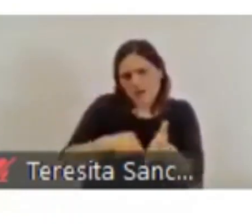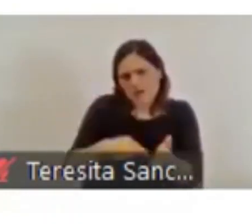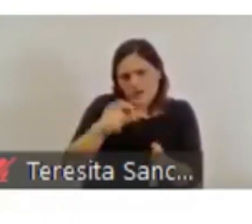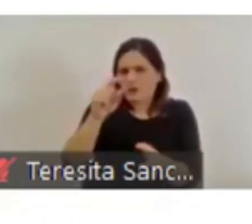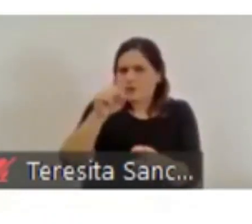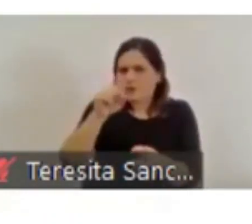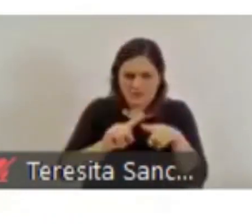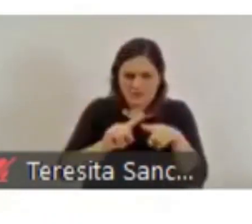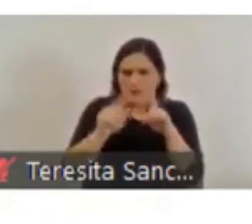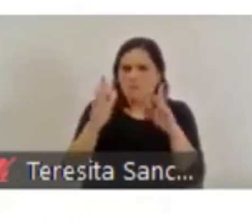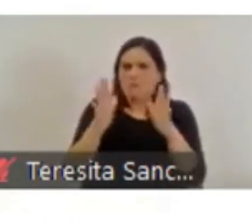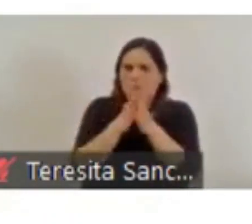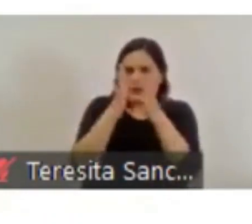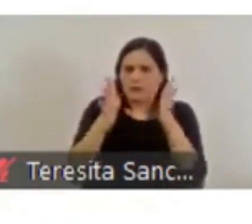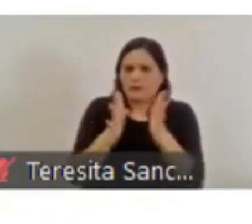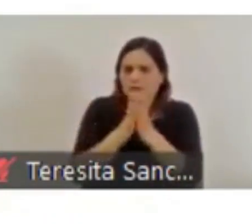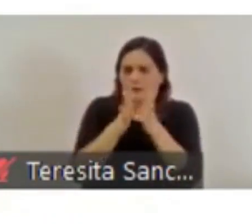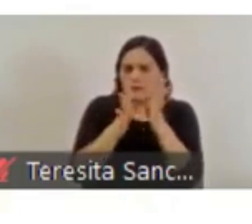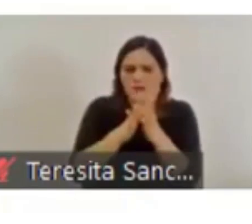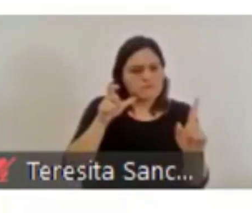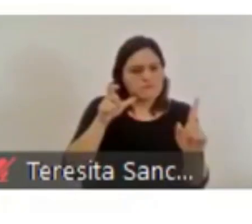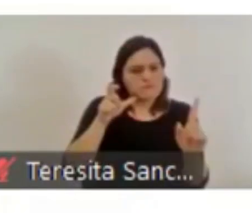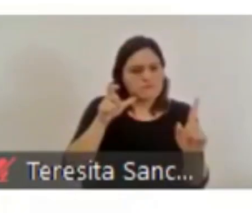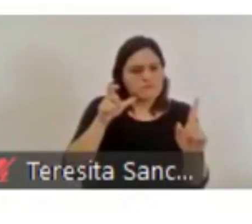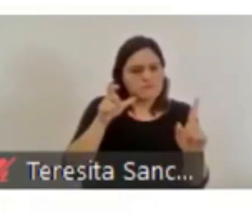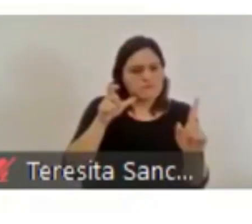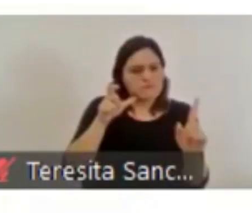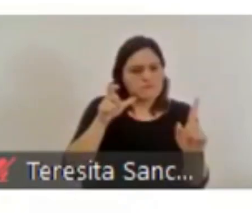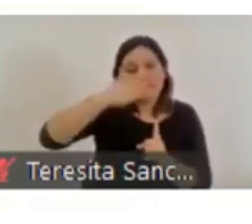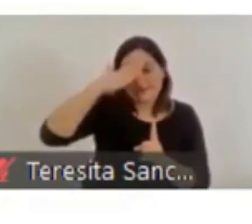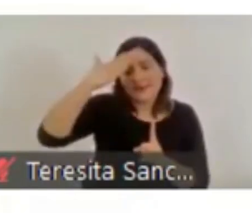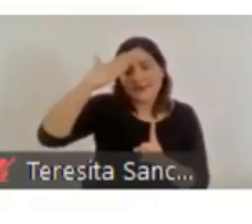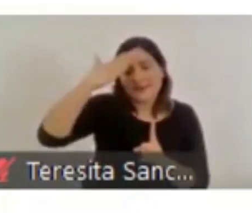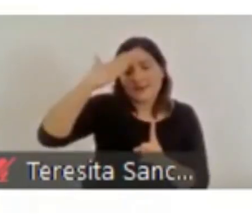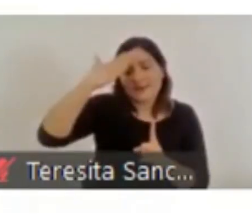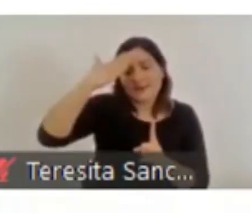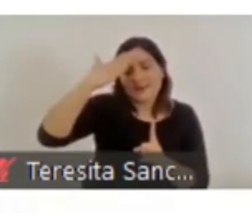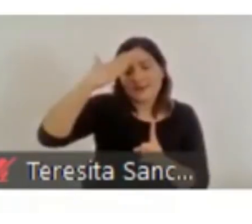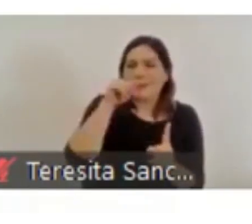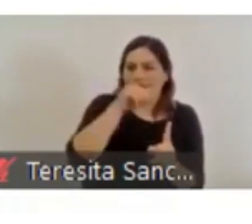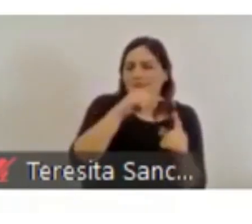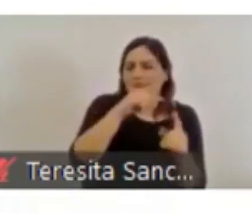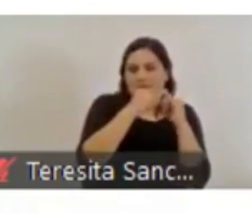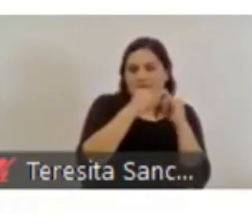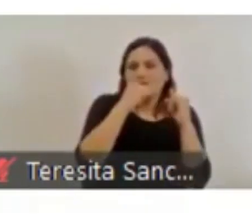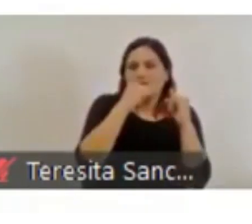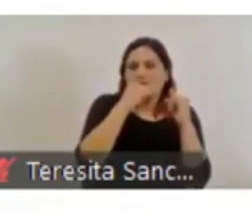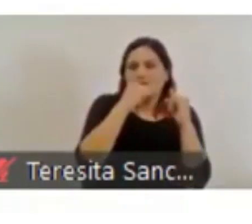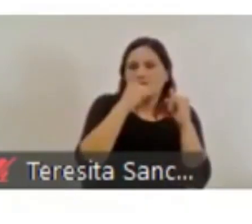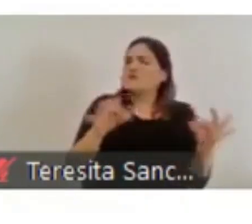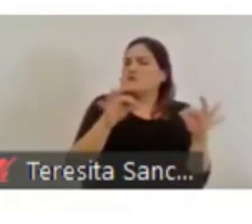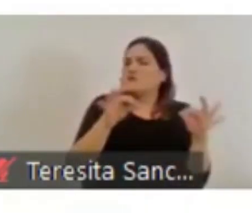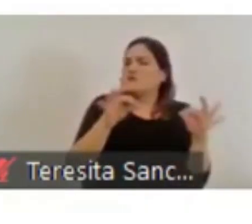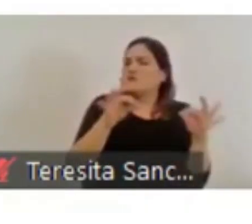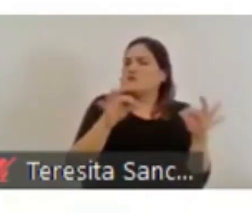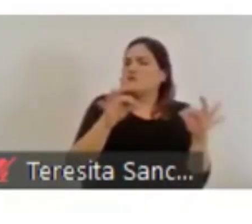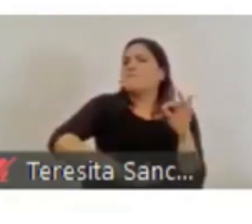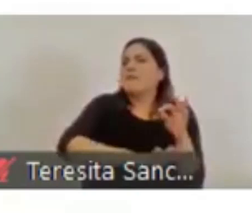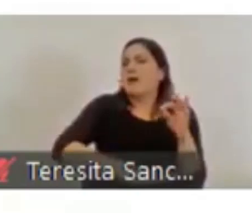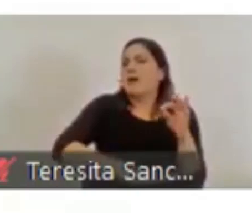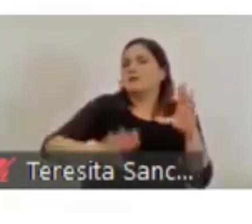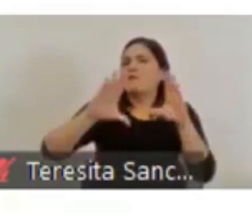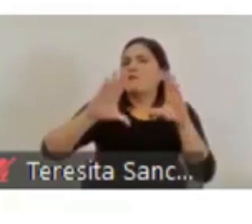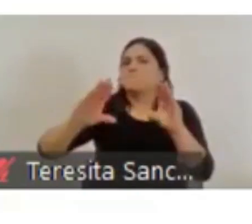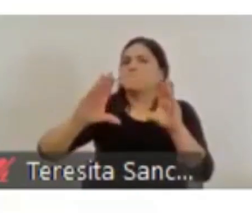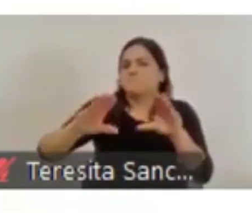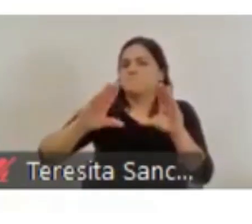participamos abiertamente en la protección civil pasamos por esa institución. Y la verdad es que